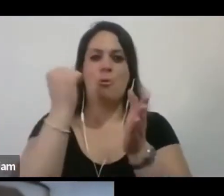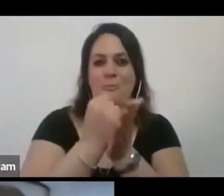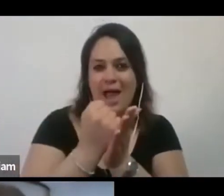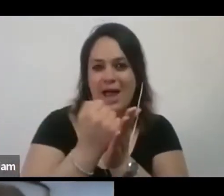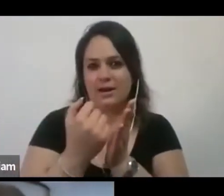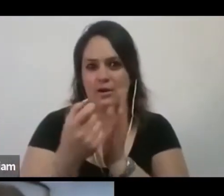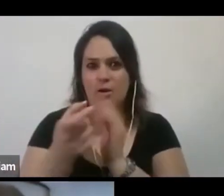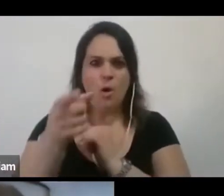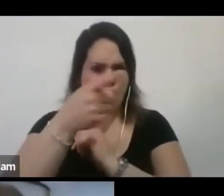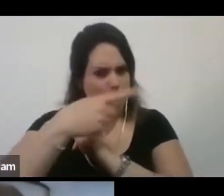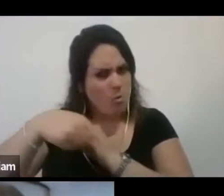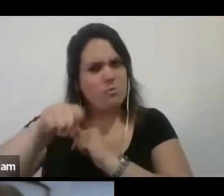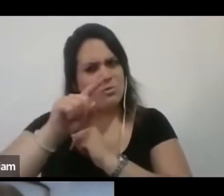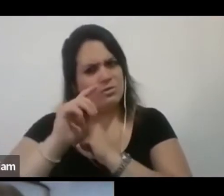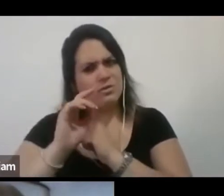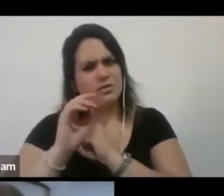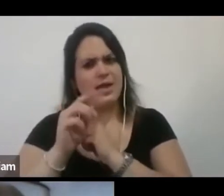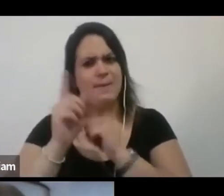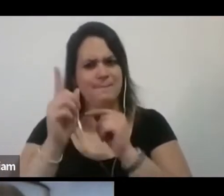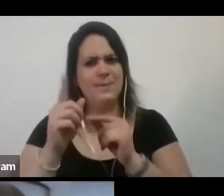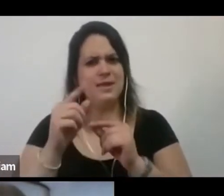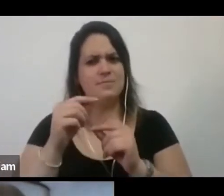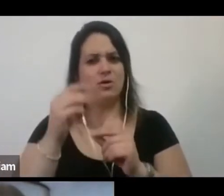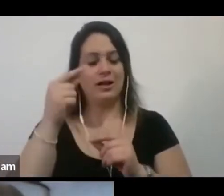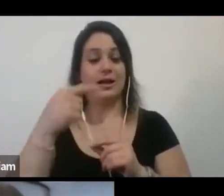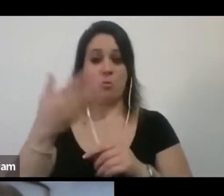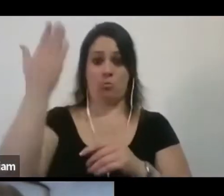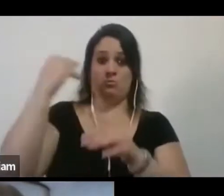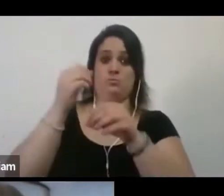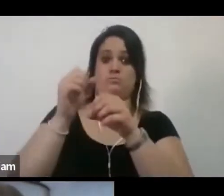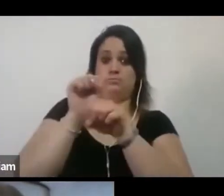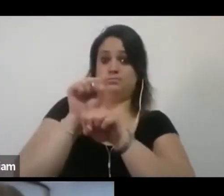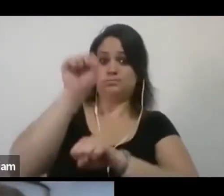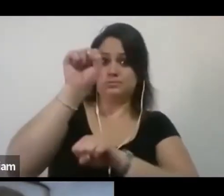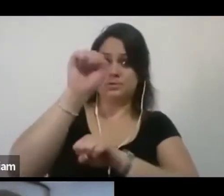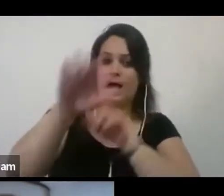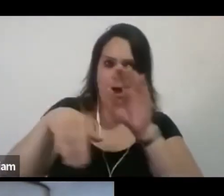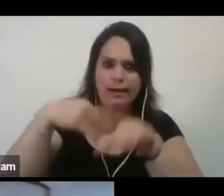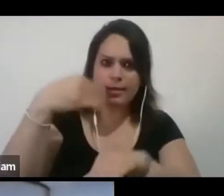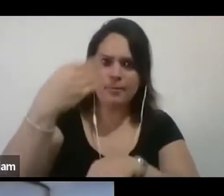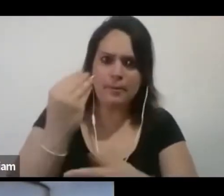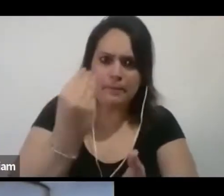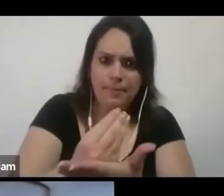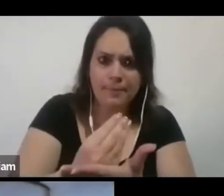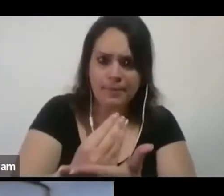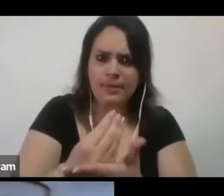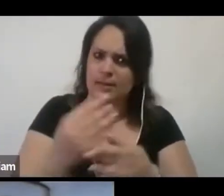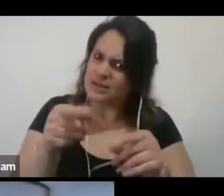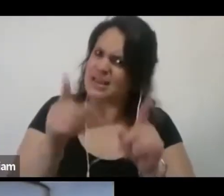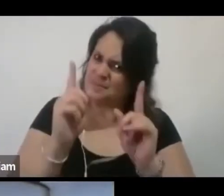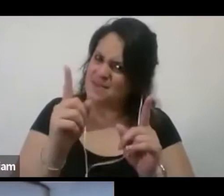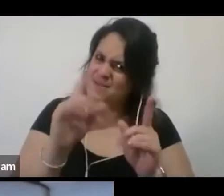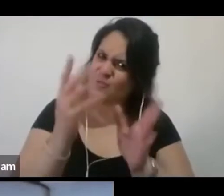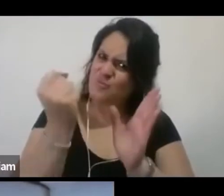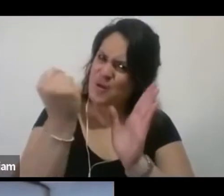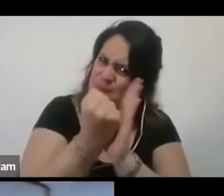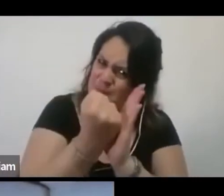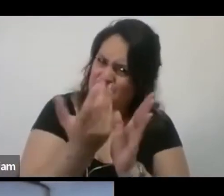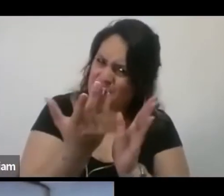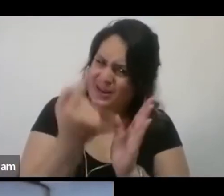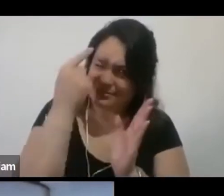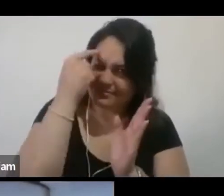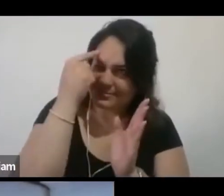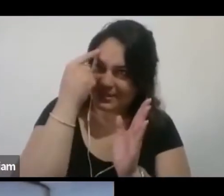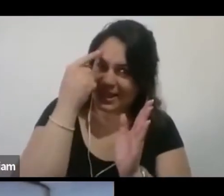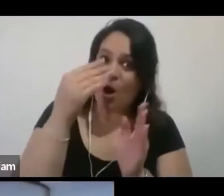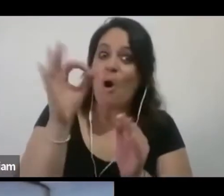están ahora cumpliendo ese encuadre? ¿Cómo ha ido cambiando? ¿Qué